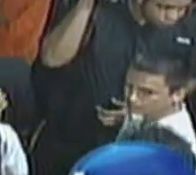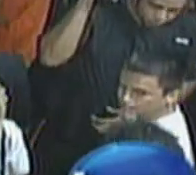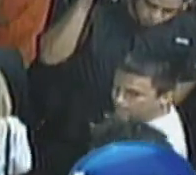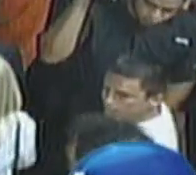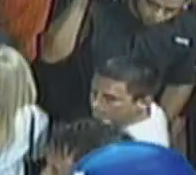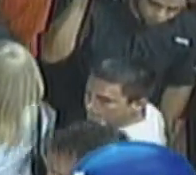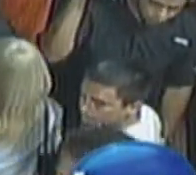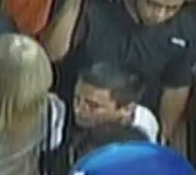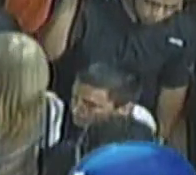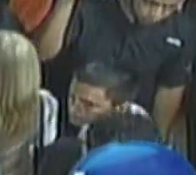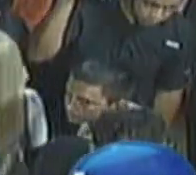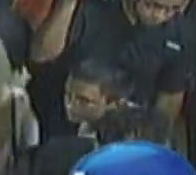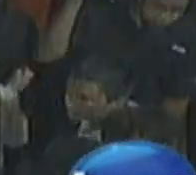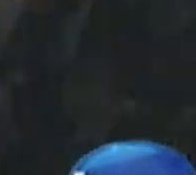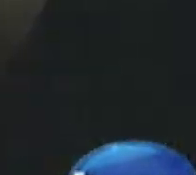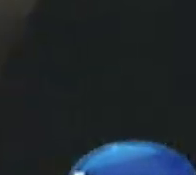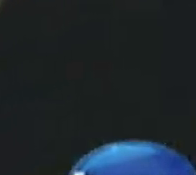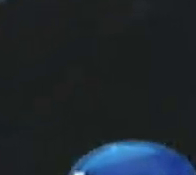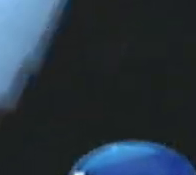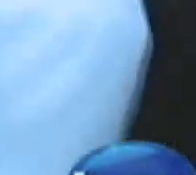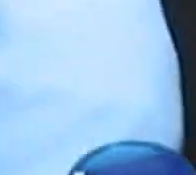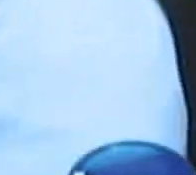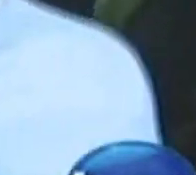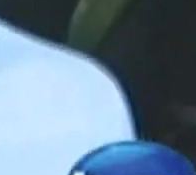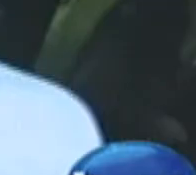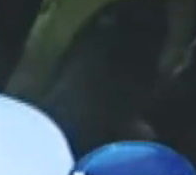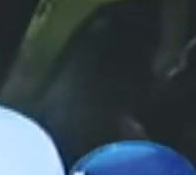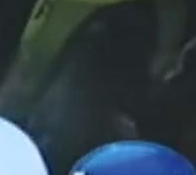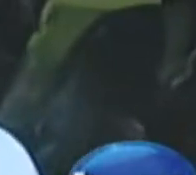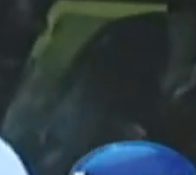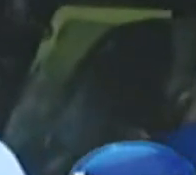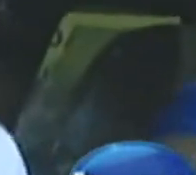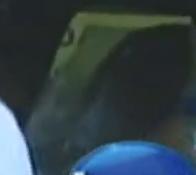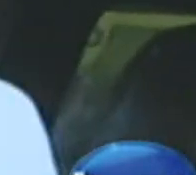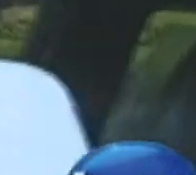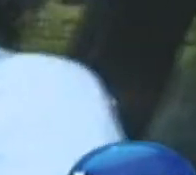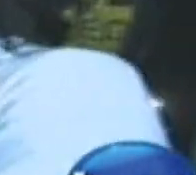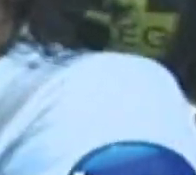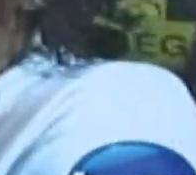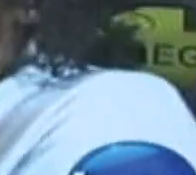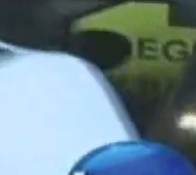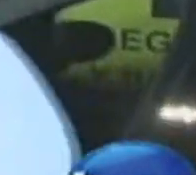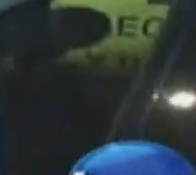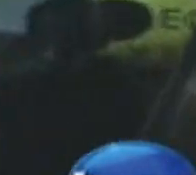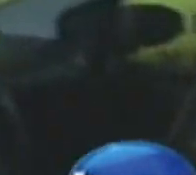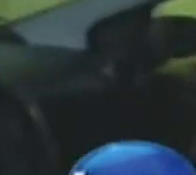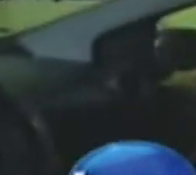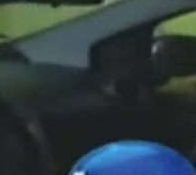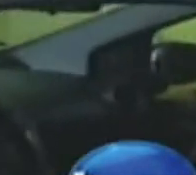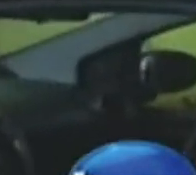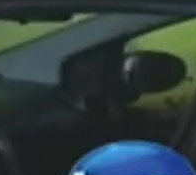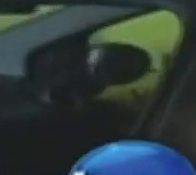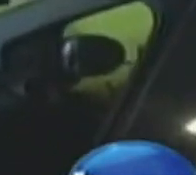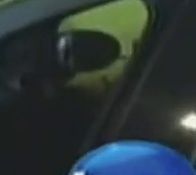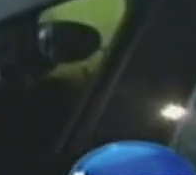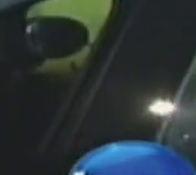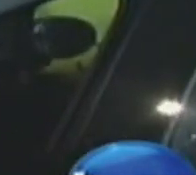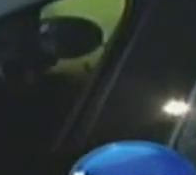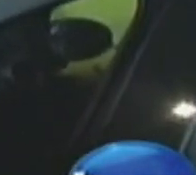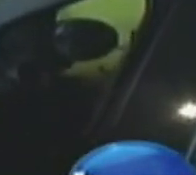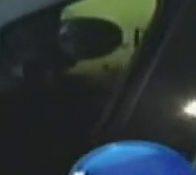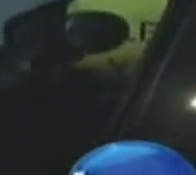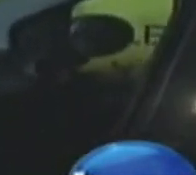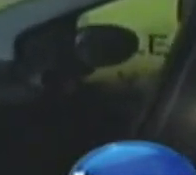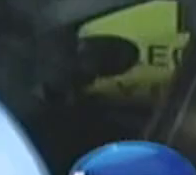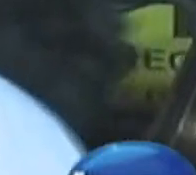La cosa estaba dura, pero a todo le pude encontrar la solución. Compré una esquina y